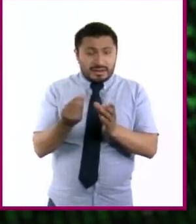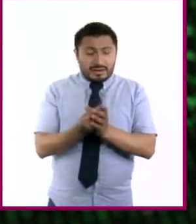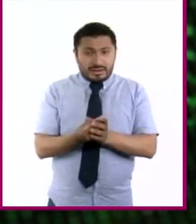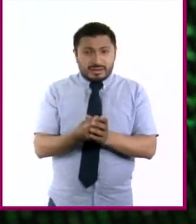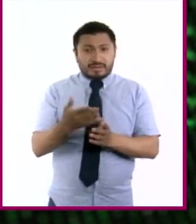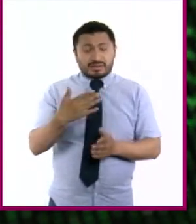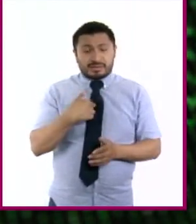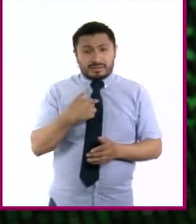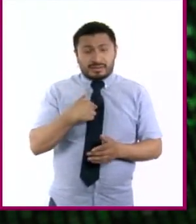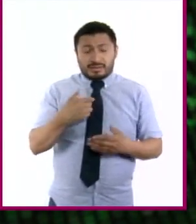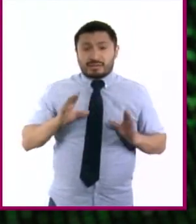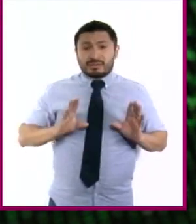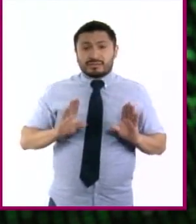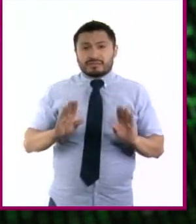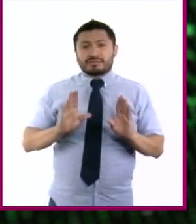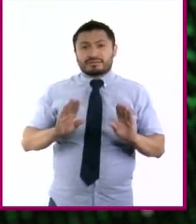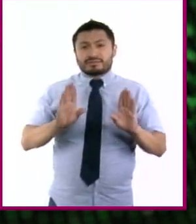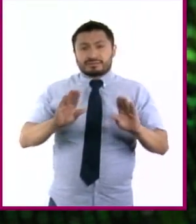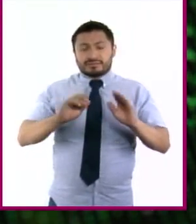impartida